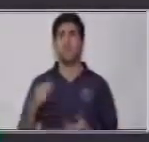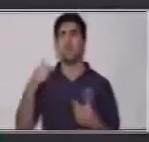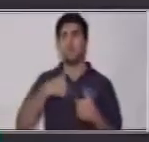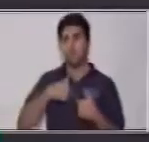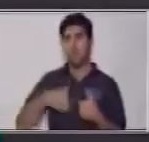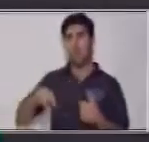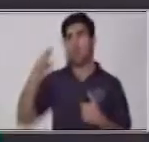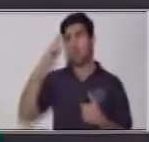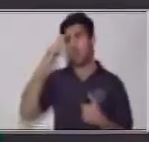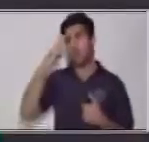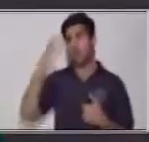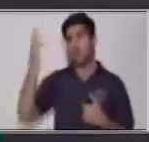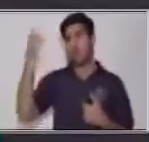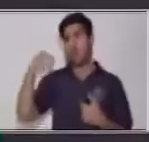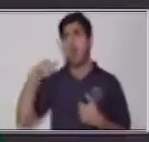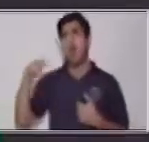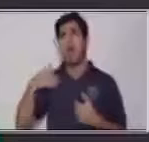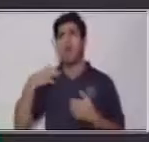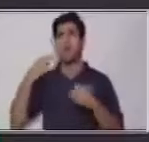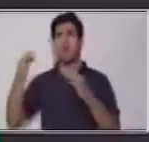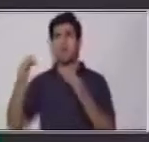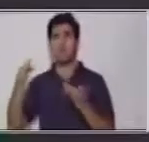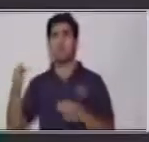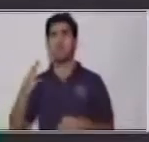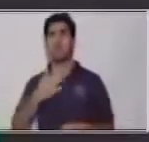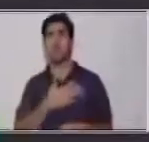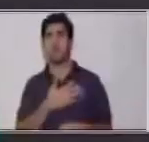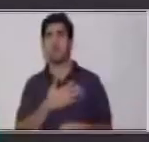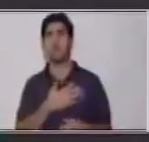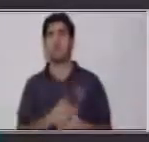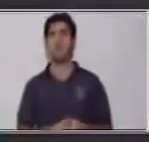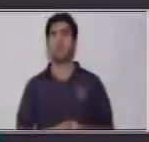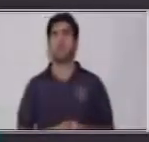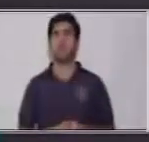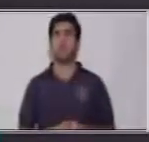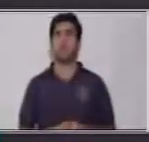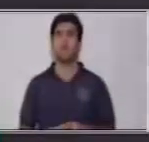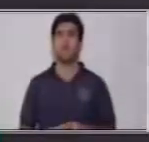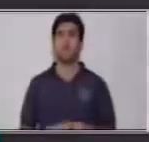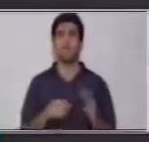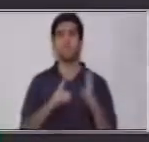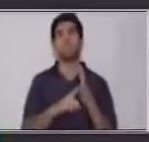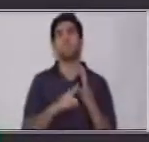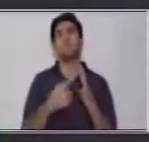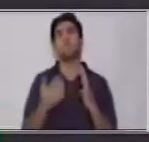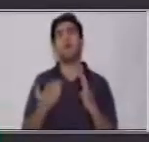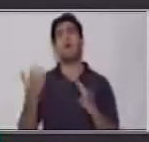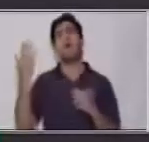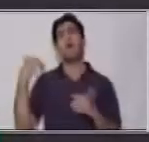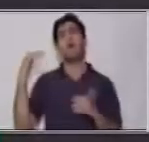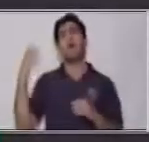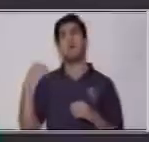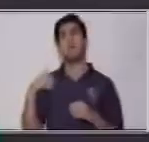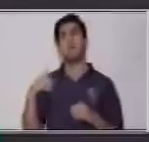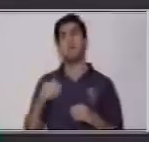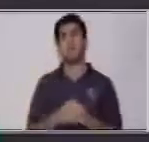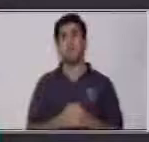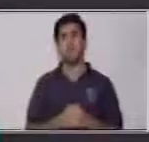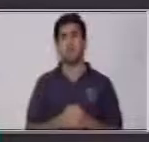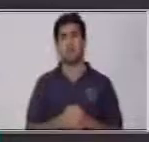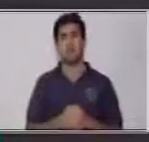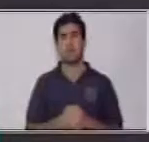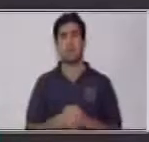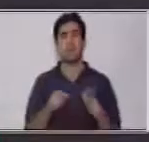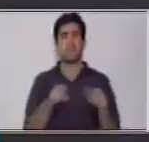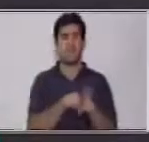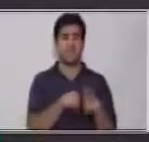Recuerdo que en su momento me explicaron que los textos discontinuos eran aquellos que no eran igual a un texto